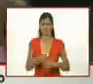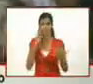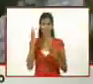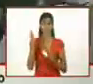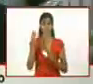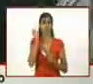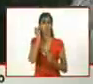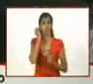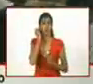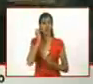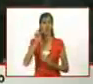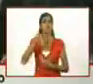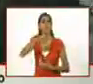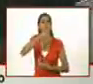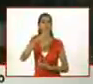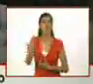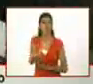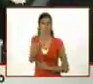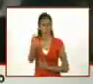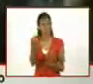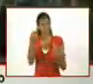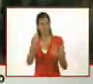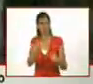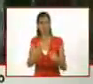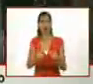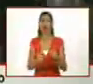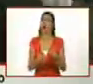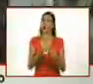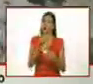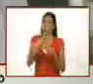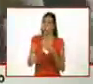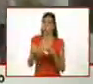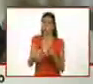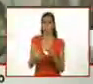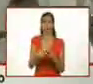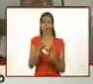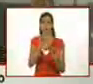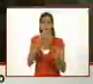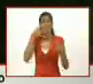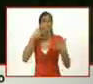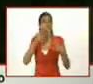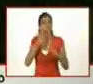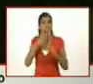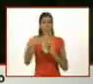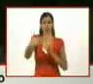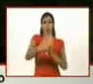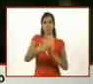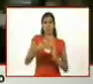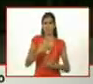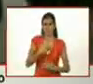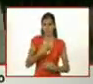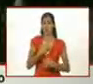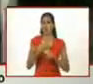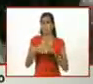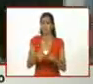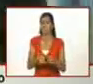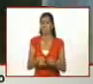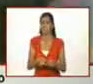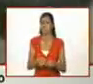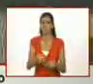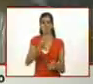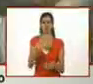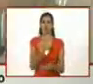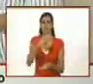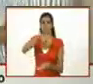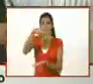La representante de la empresa Globovisión trató de construir un nuevo caso para declarar una supuesta agresión en su contra, pero las imágenes